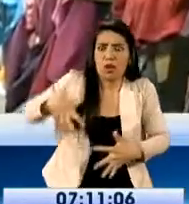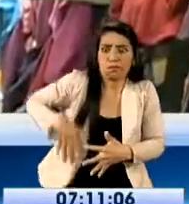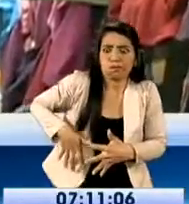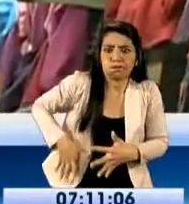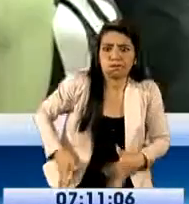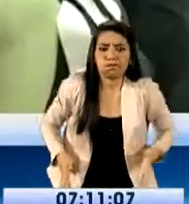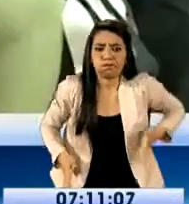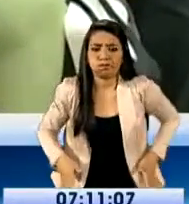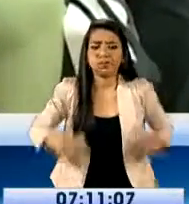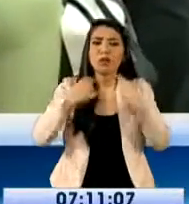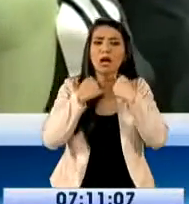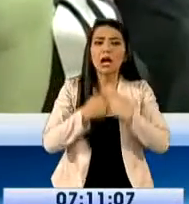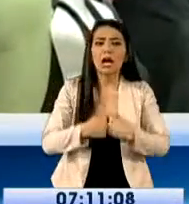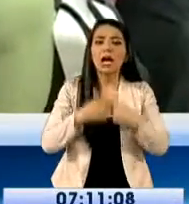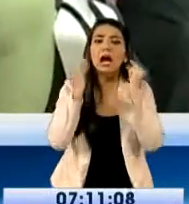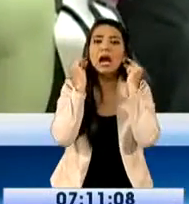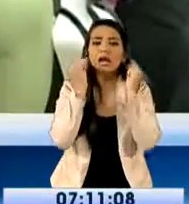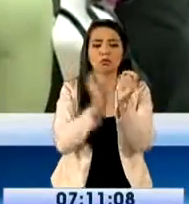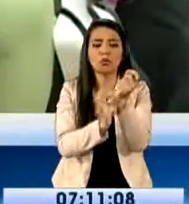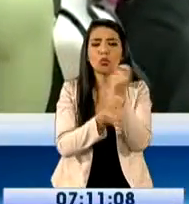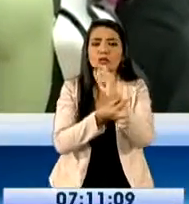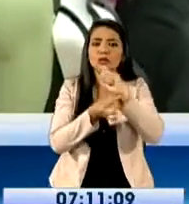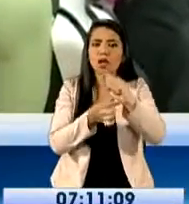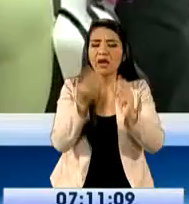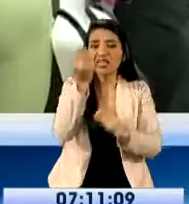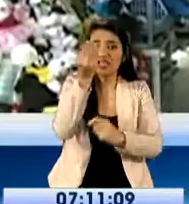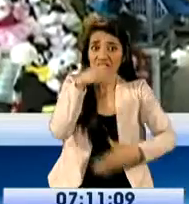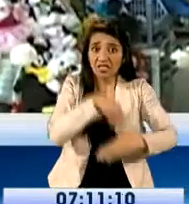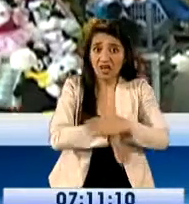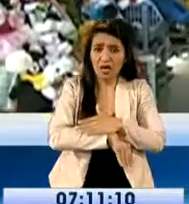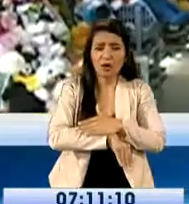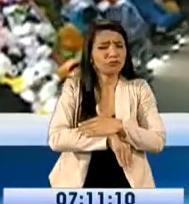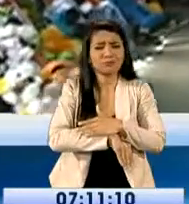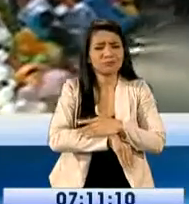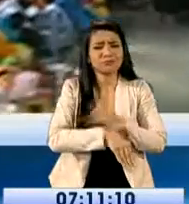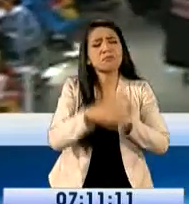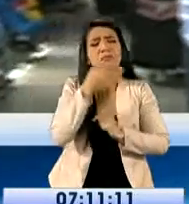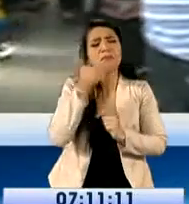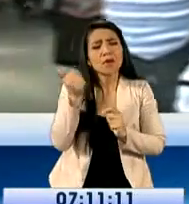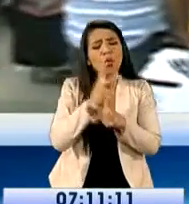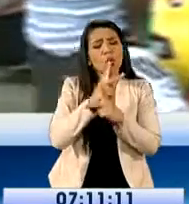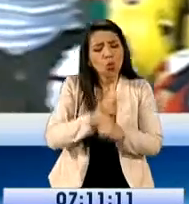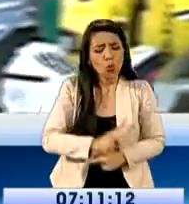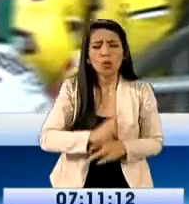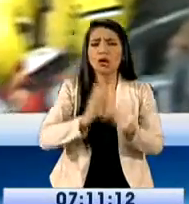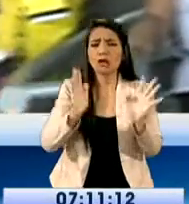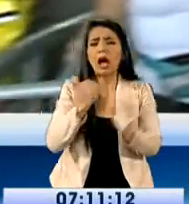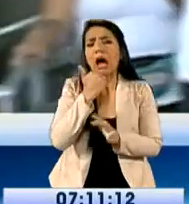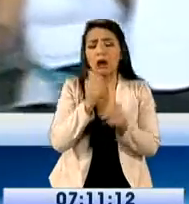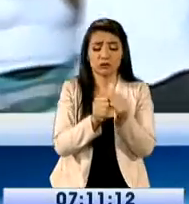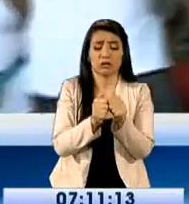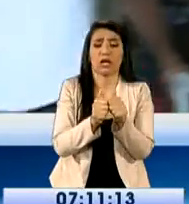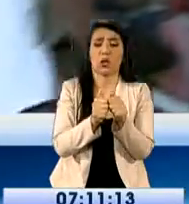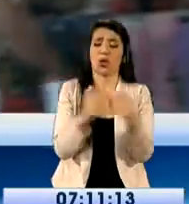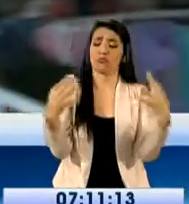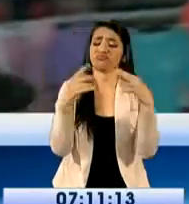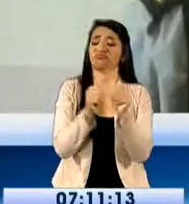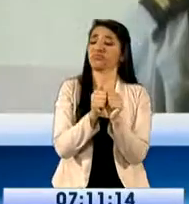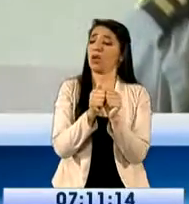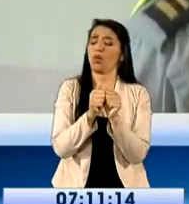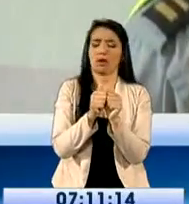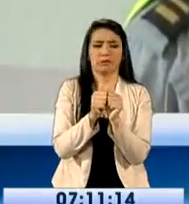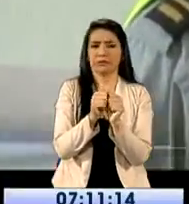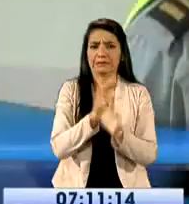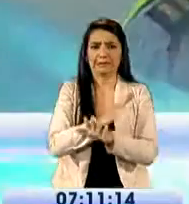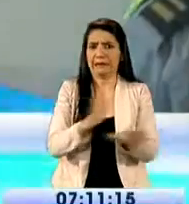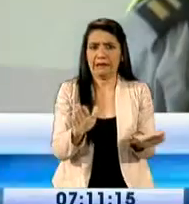como cadenas, aretes, pulseras y en especial, evitar provocar a la delincuencia con celulares de alto costo. Para de